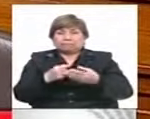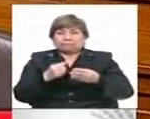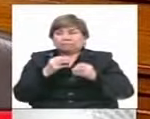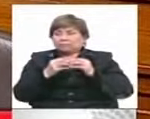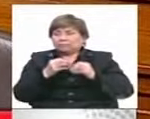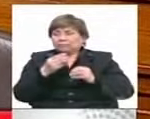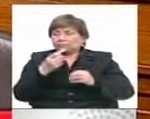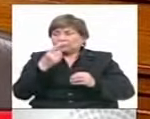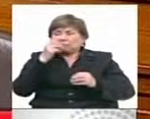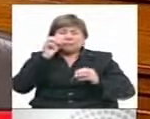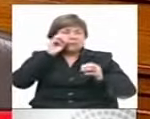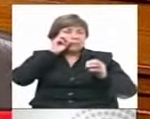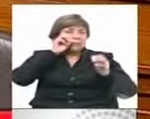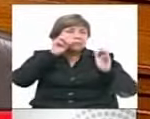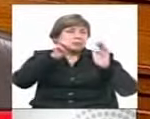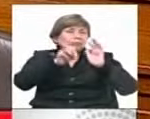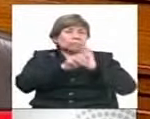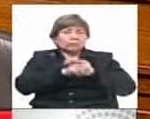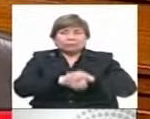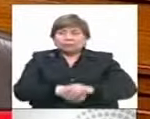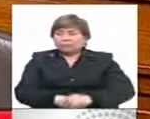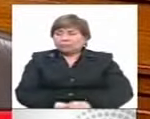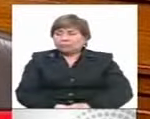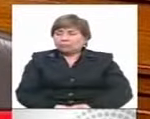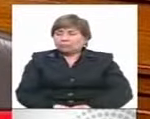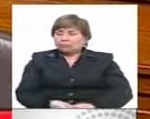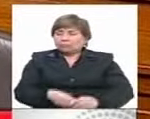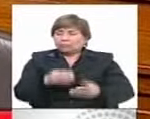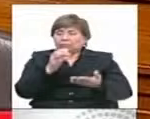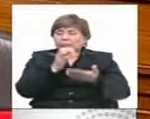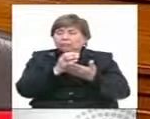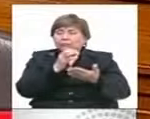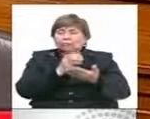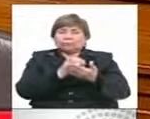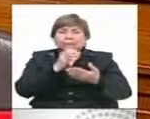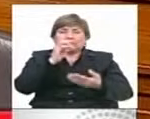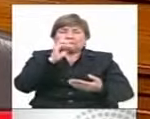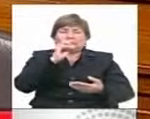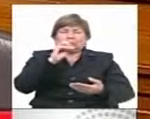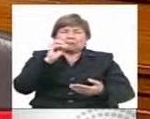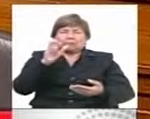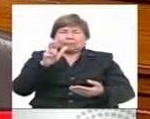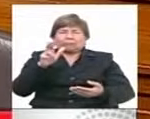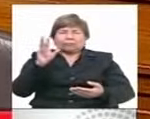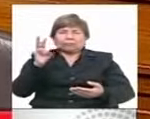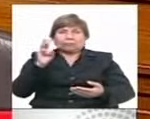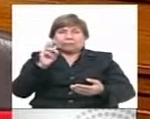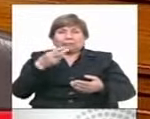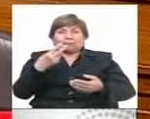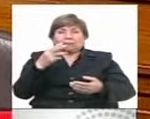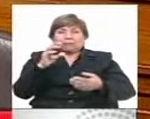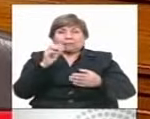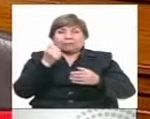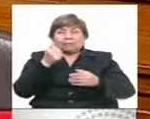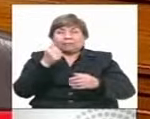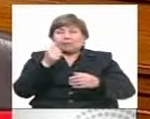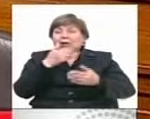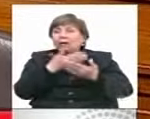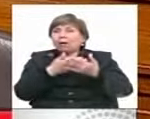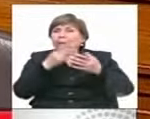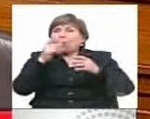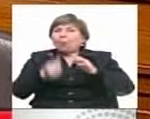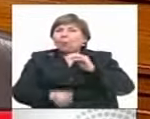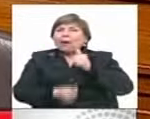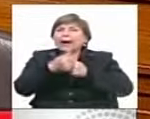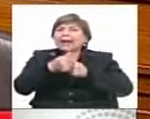Miren, señores, un ejemplo. El contrato 076 del 2010, firmado por un